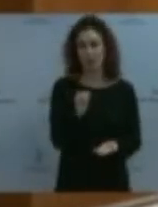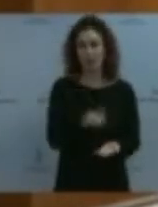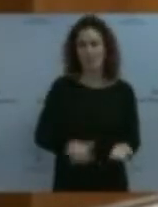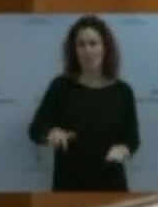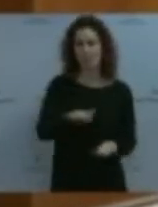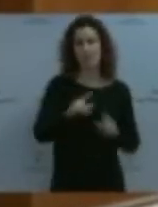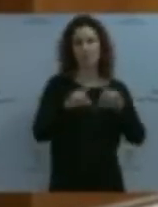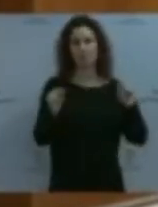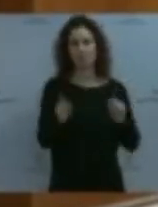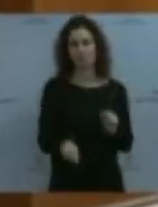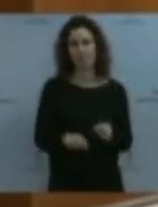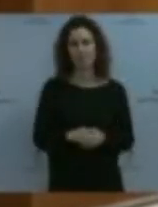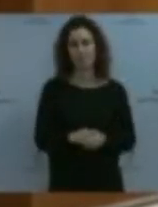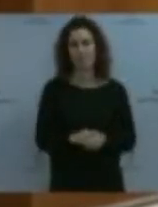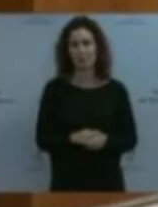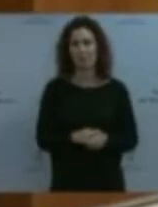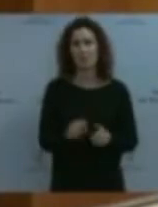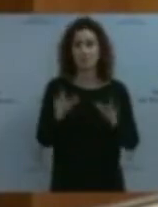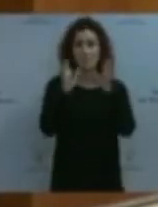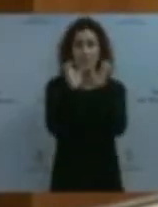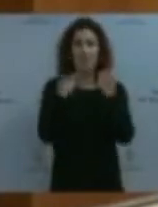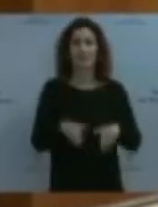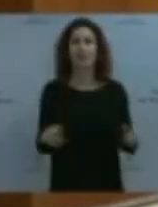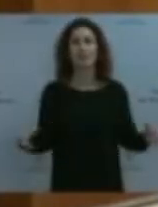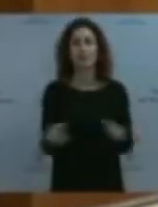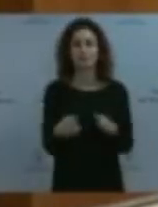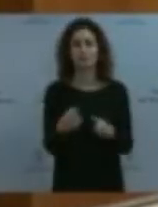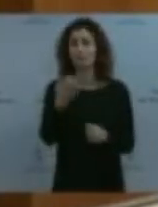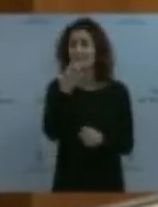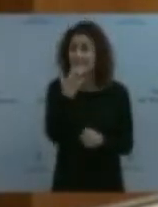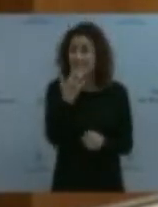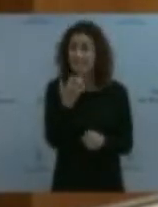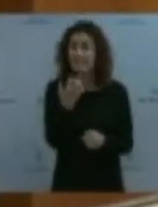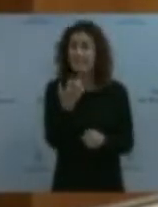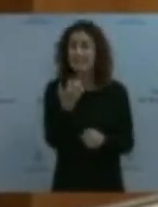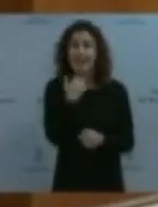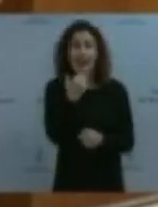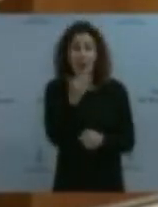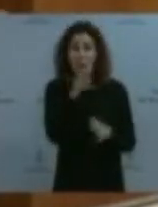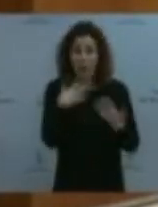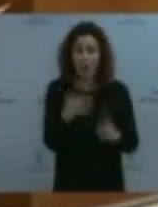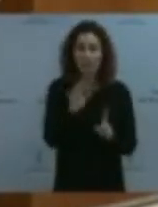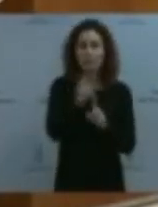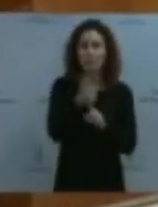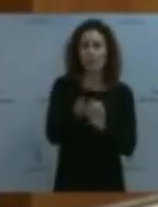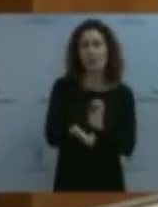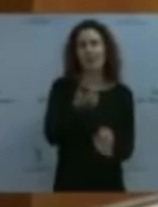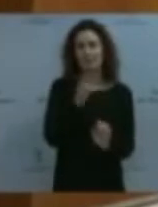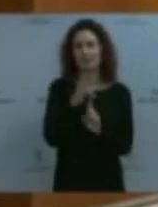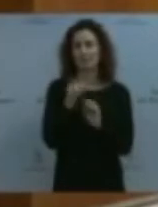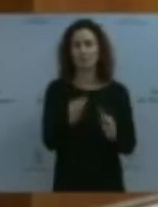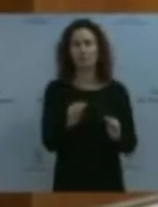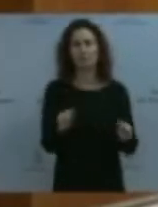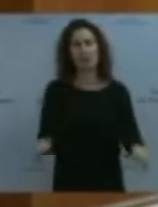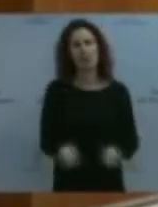fracaso colectivo hipergrande que no se encuentre una solución en antes de que la situación sea irreversible y alcance un